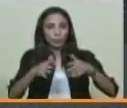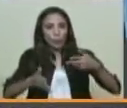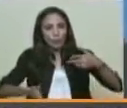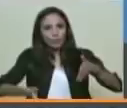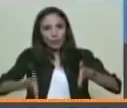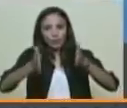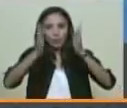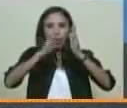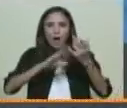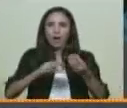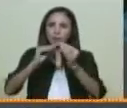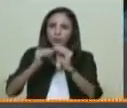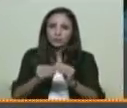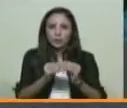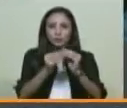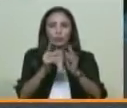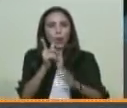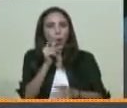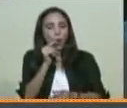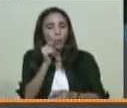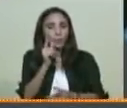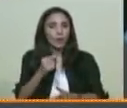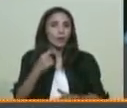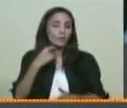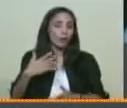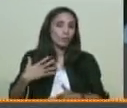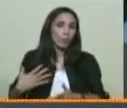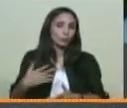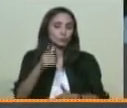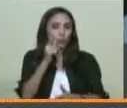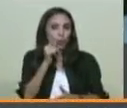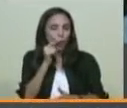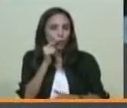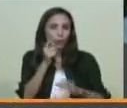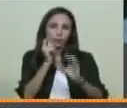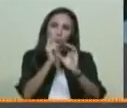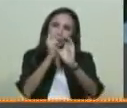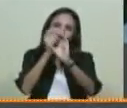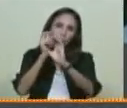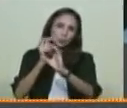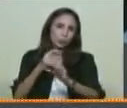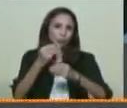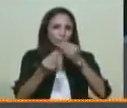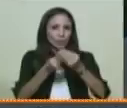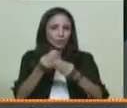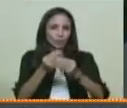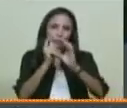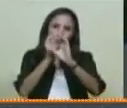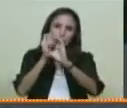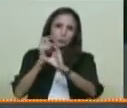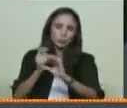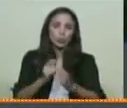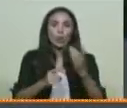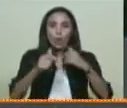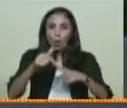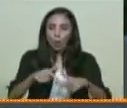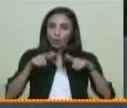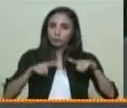que fue construido por el artista merideño gardeliano y que hoy le hemos reconocido con la Orden Francisco de